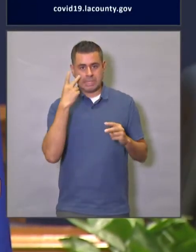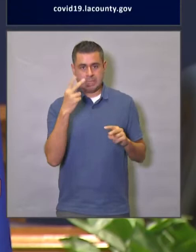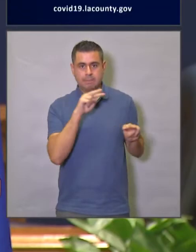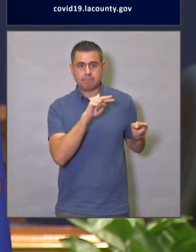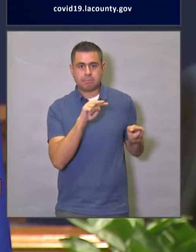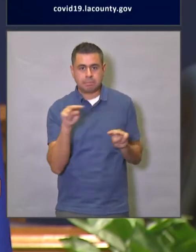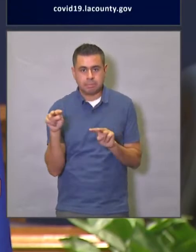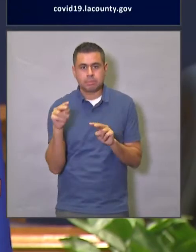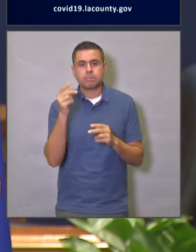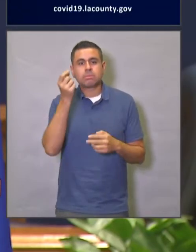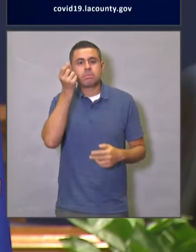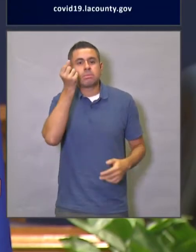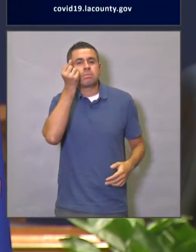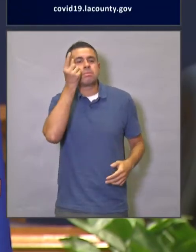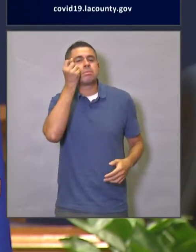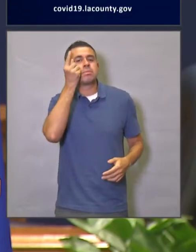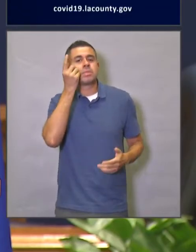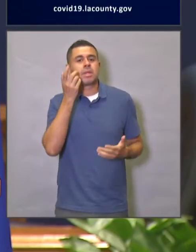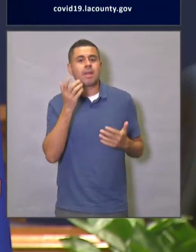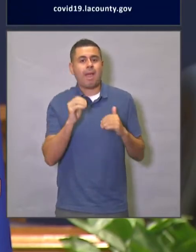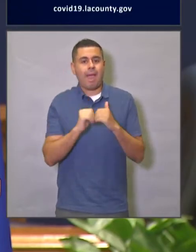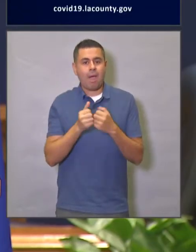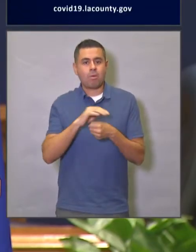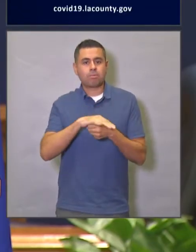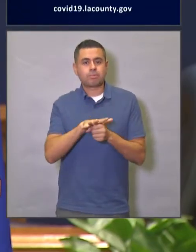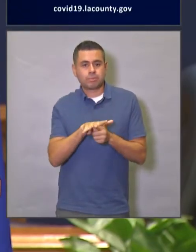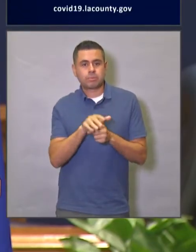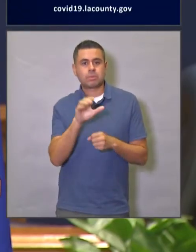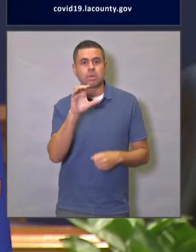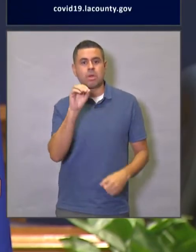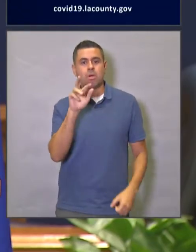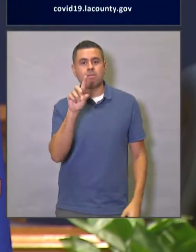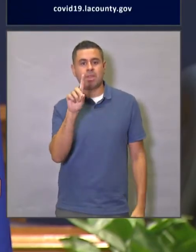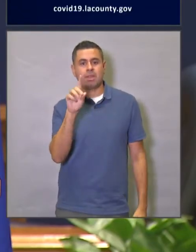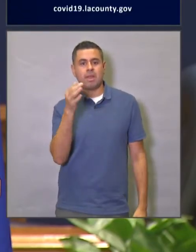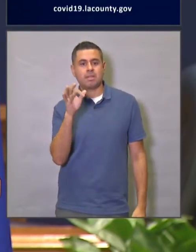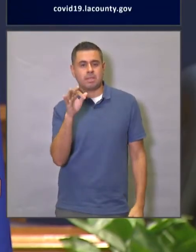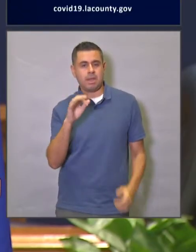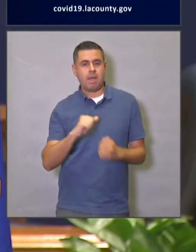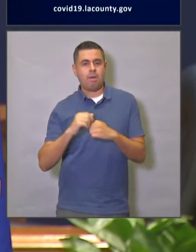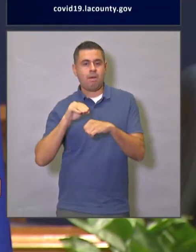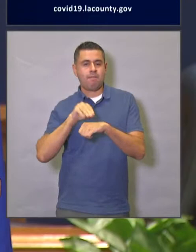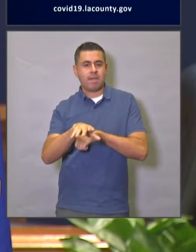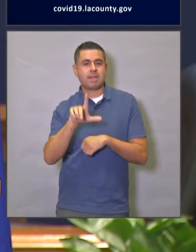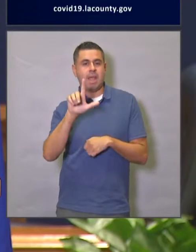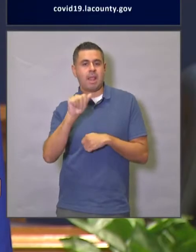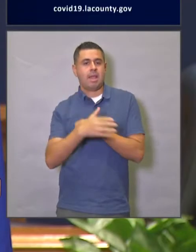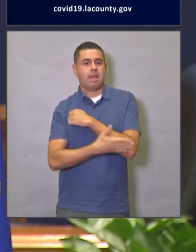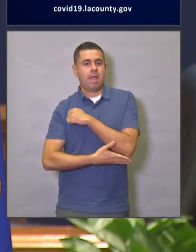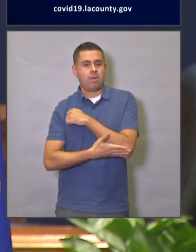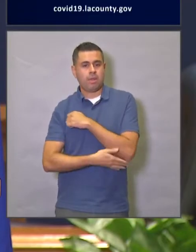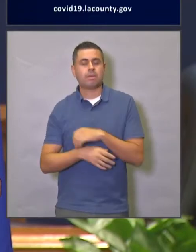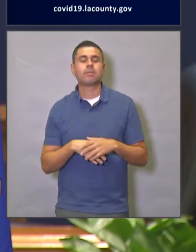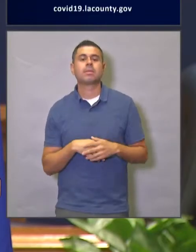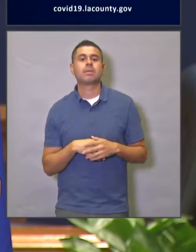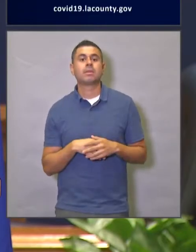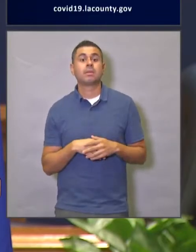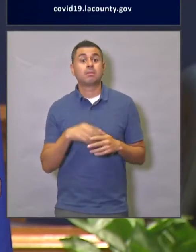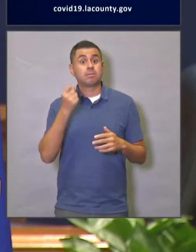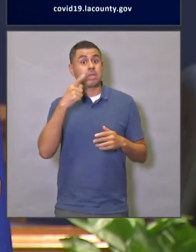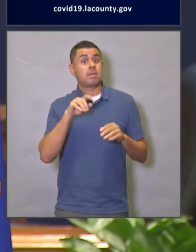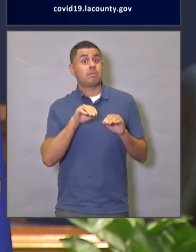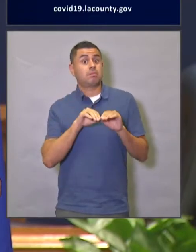para comprender la forma en que COVID-19 está afectando nuestro condado. A lo largo de la pandemia,